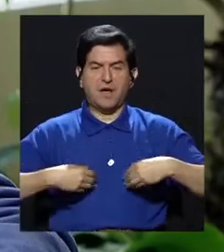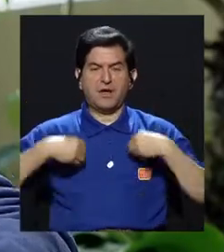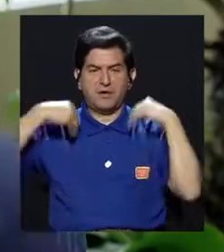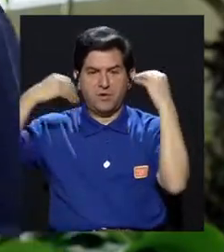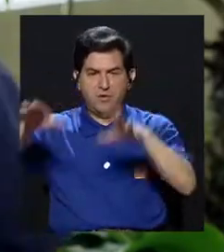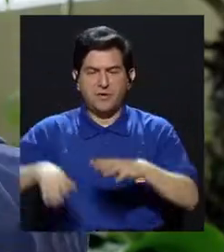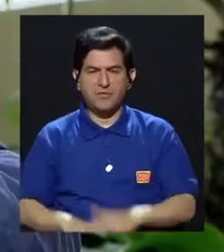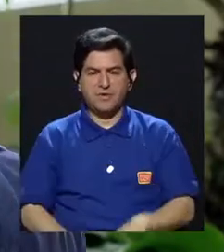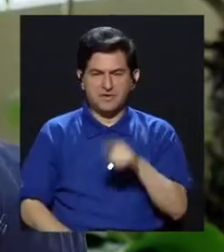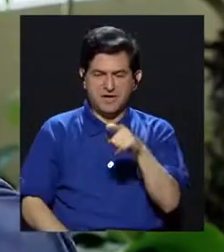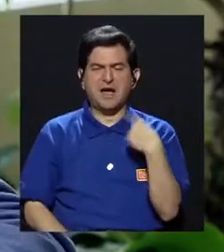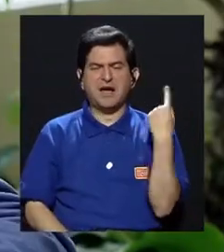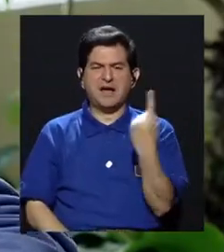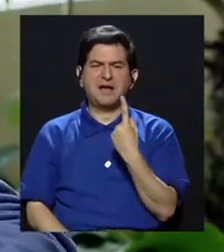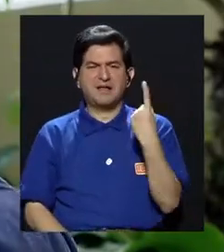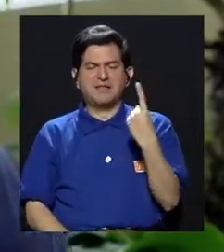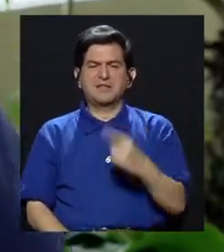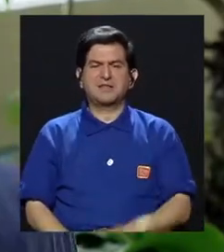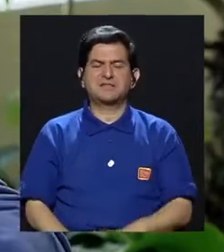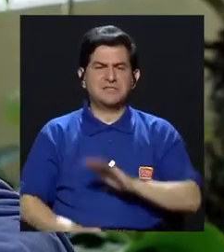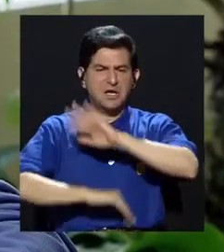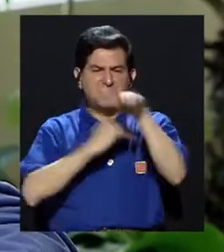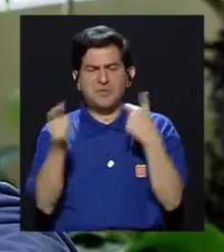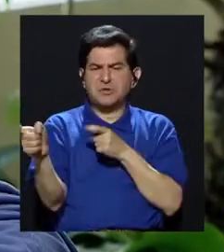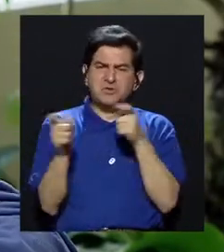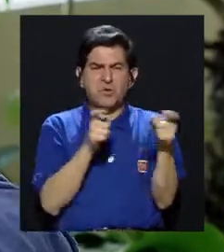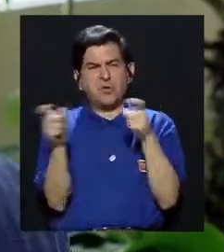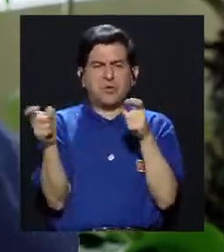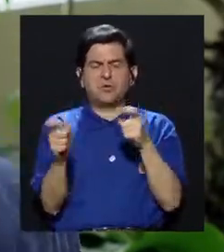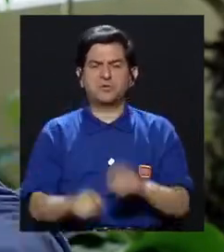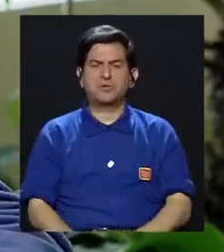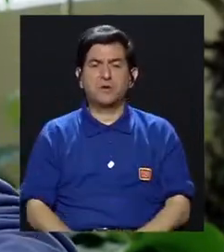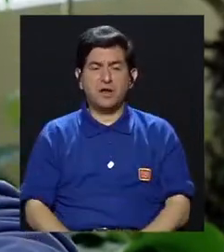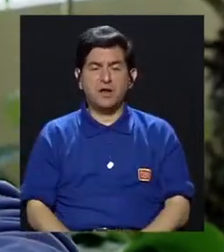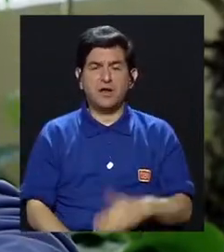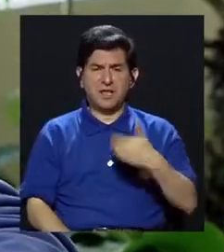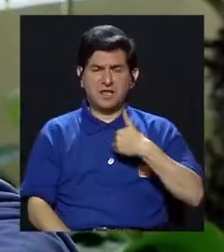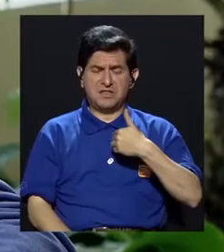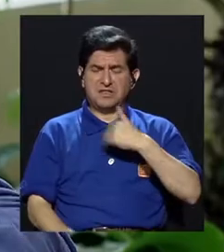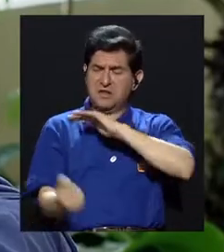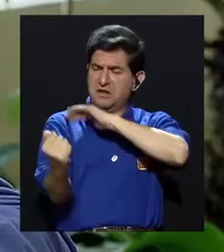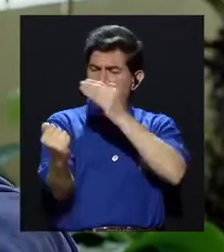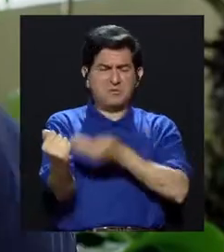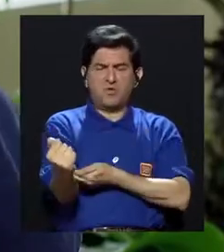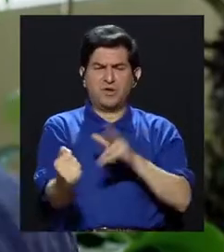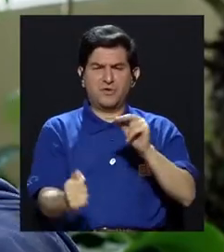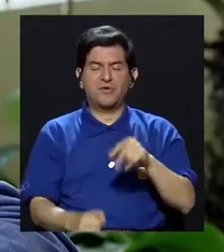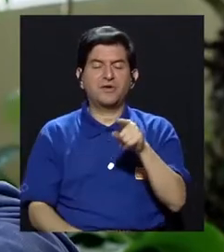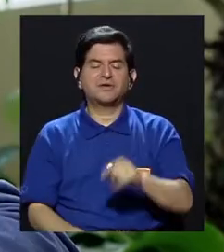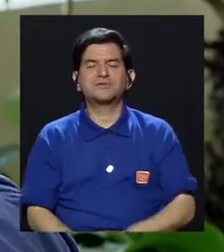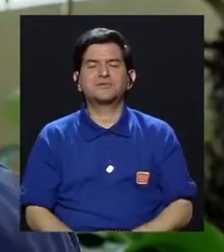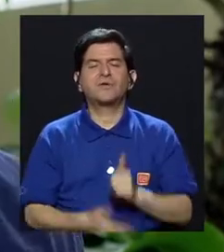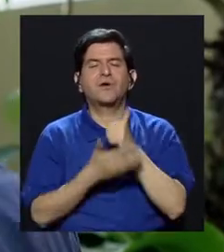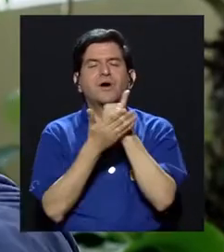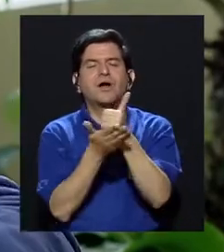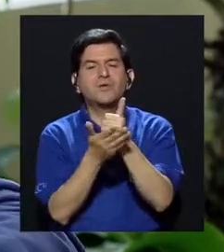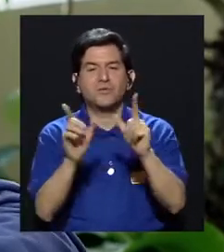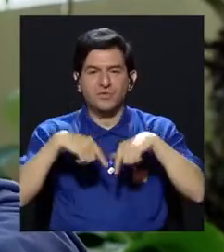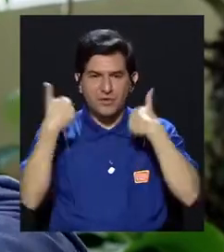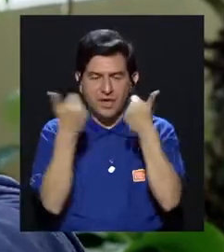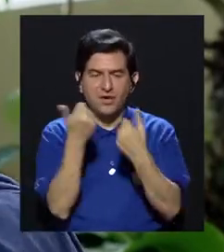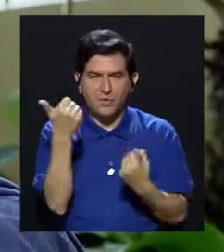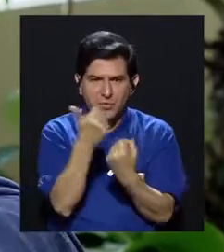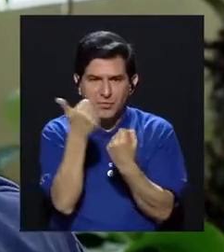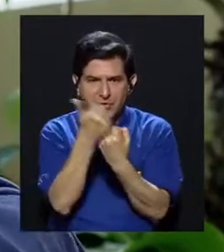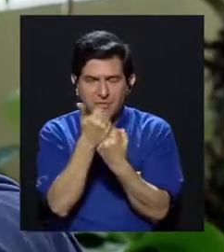renunciar a la armadura de andar siempre todo bajo control y tengo que ejercer el poder. Esto es bastante alivia en los grupos nuestros